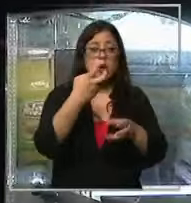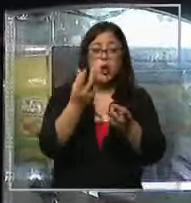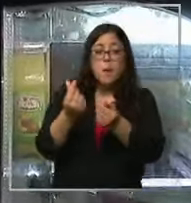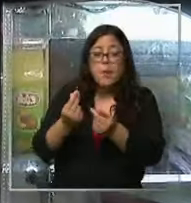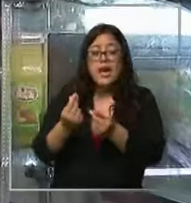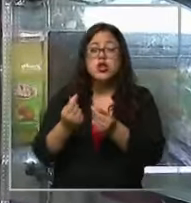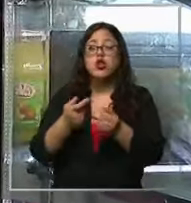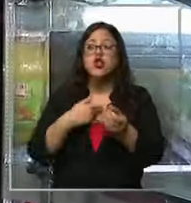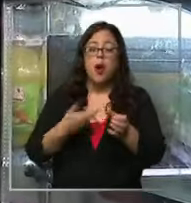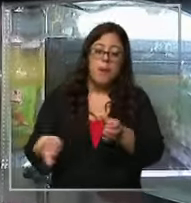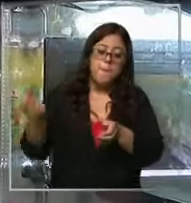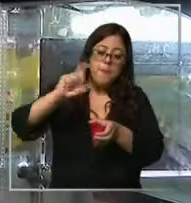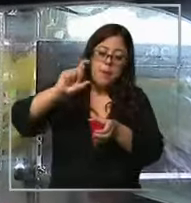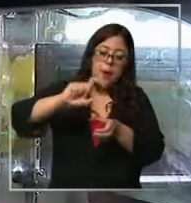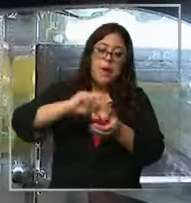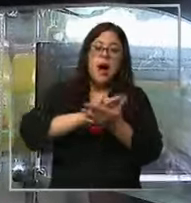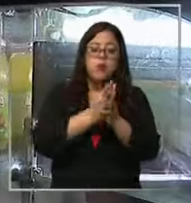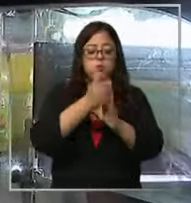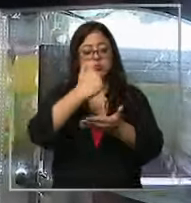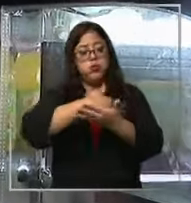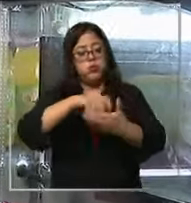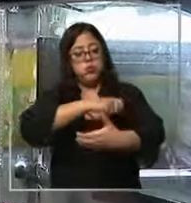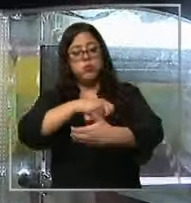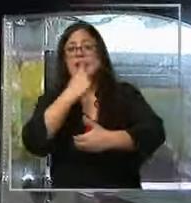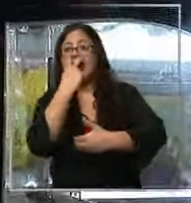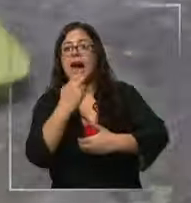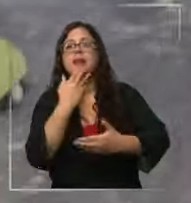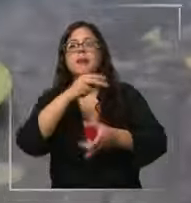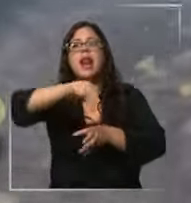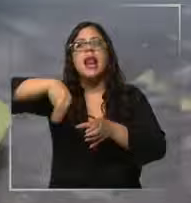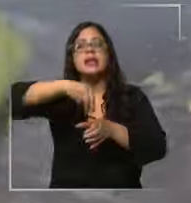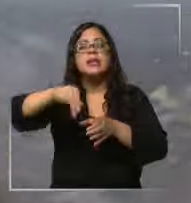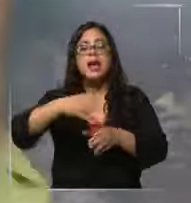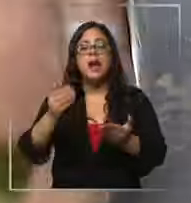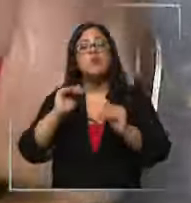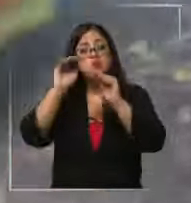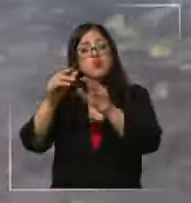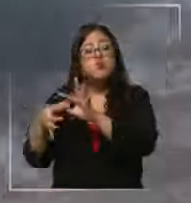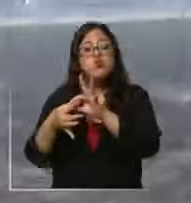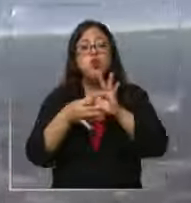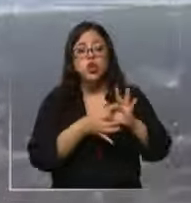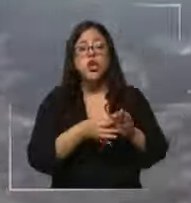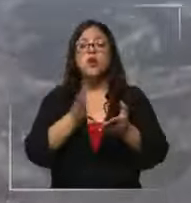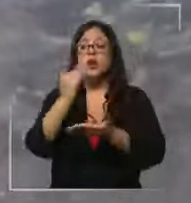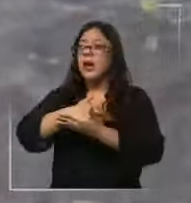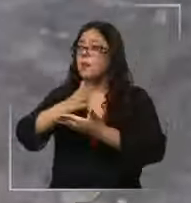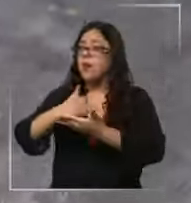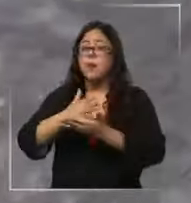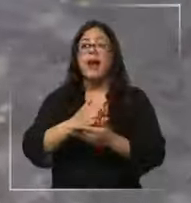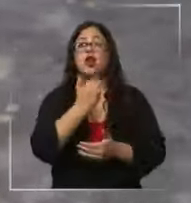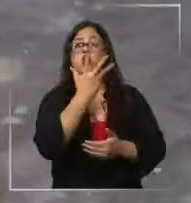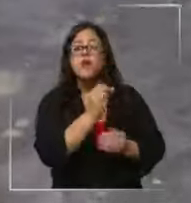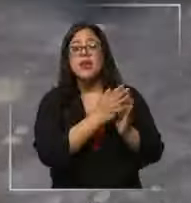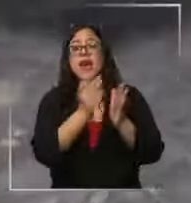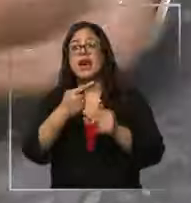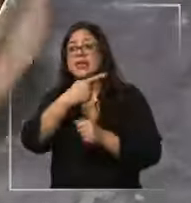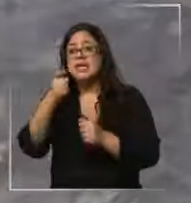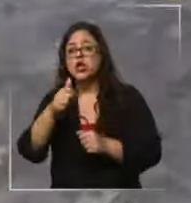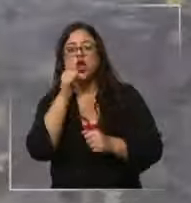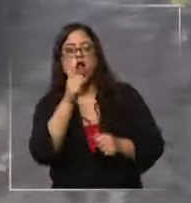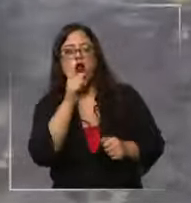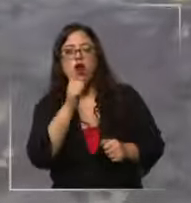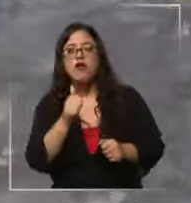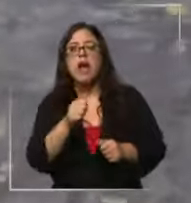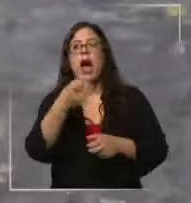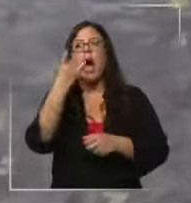estoy colocando la obra de mano, el gas, hasta la sal. Por lo mismo es que preparan entre 90 a 100 diarias,